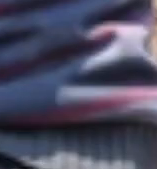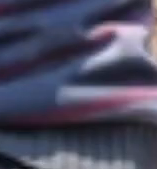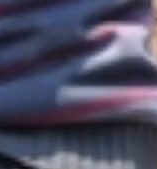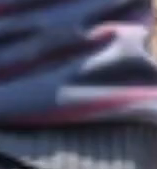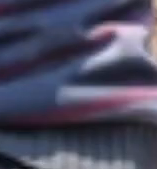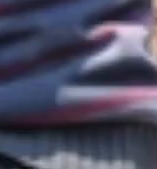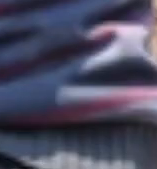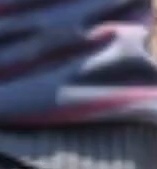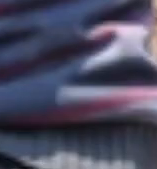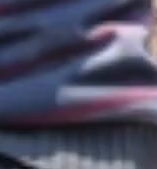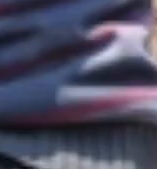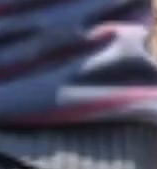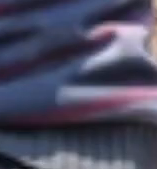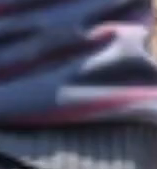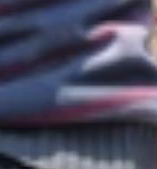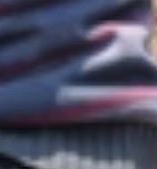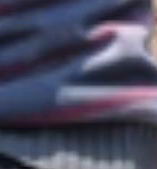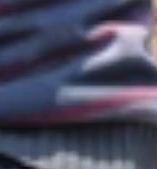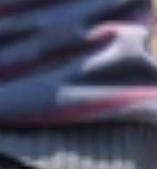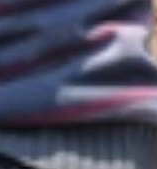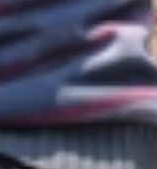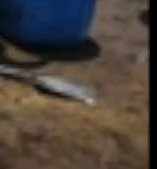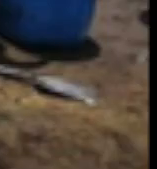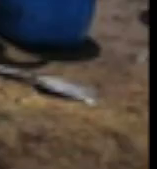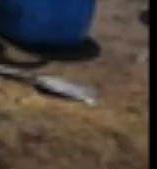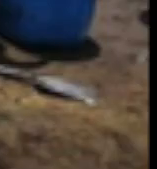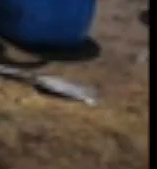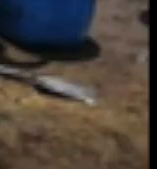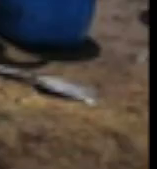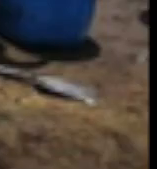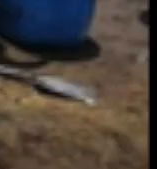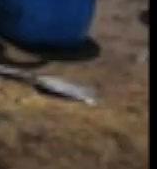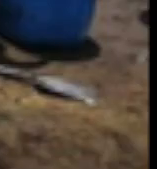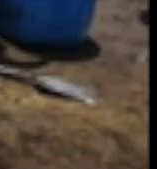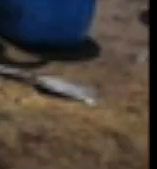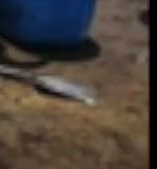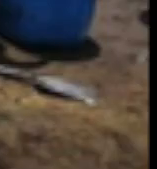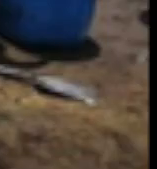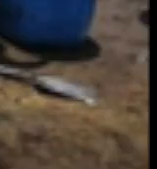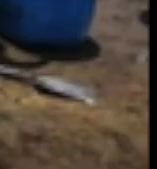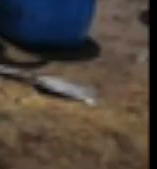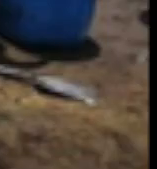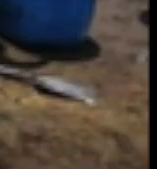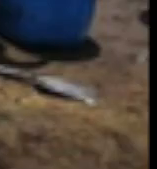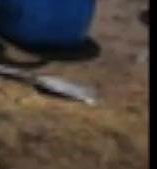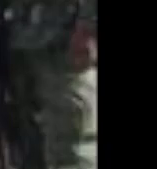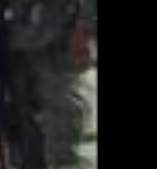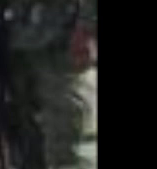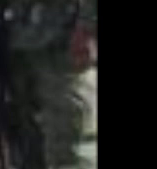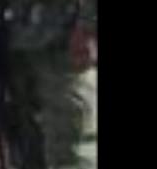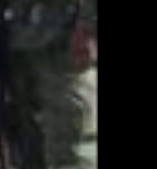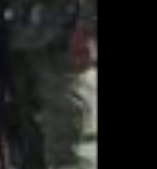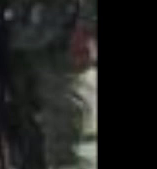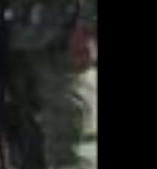Pues a pesar de que se ha combatido el huachicoleo, aún hace falta muchos estados de la República que se encuentran en